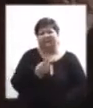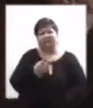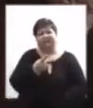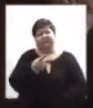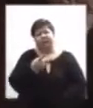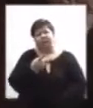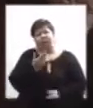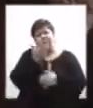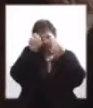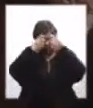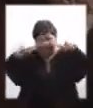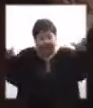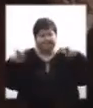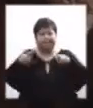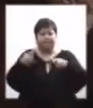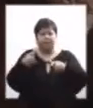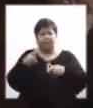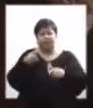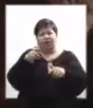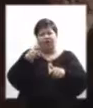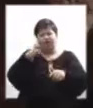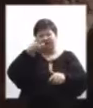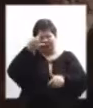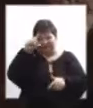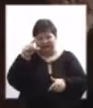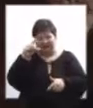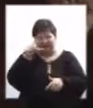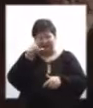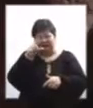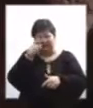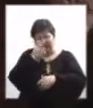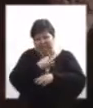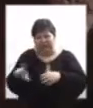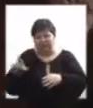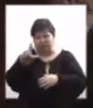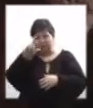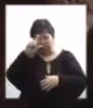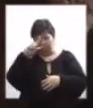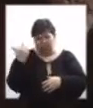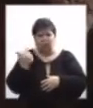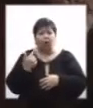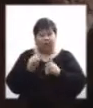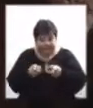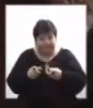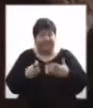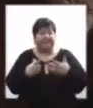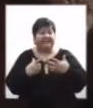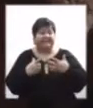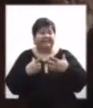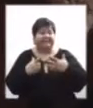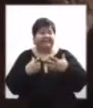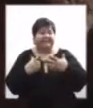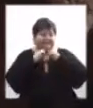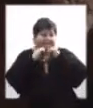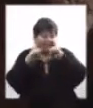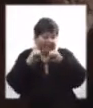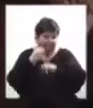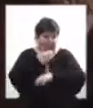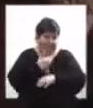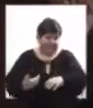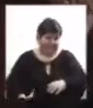pareciera que no conociéramos el departamento de La Represa casupá o del secretario de presidencia de Álvaro Delgado creo que el primero